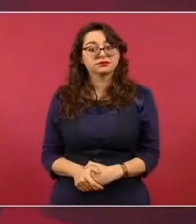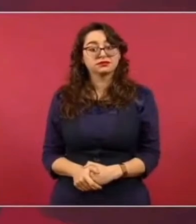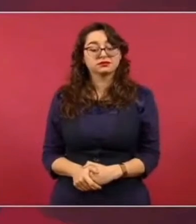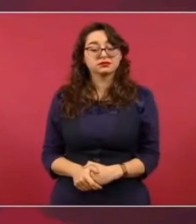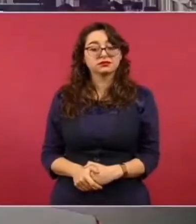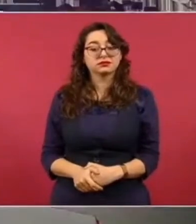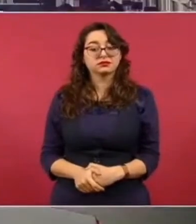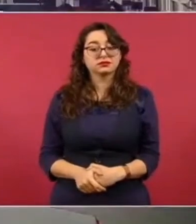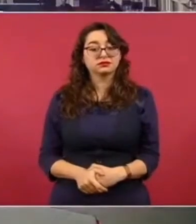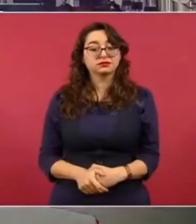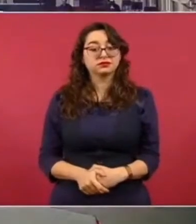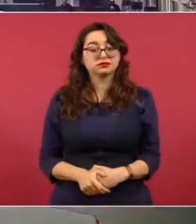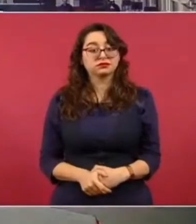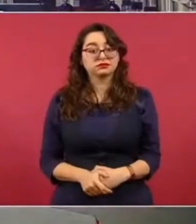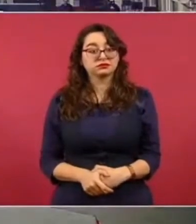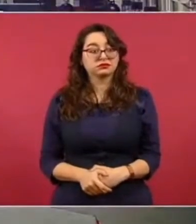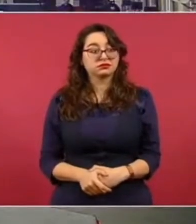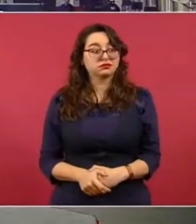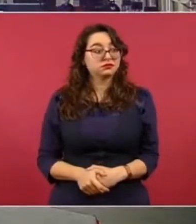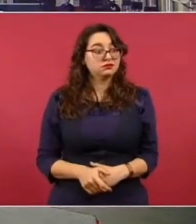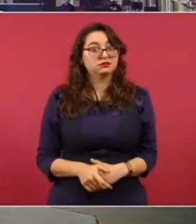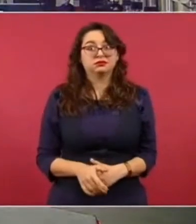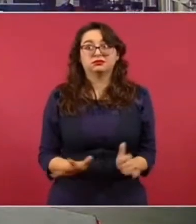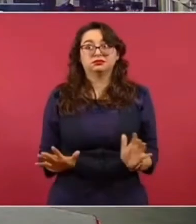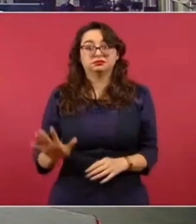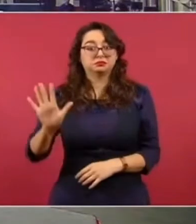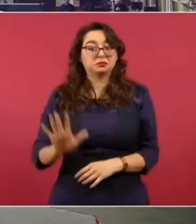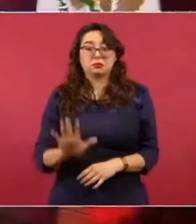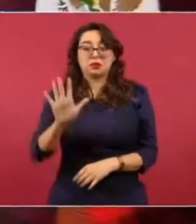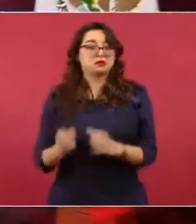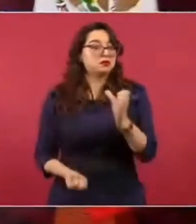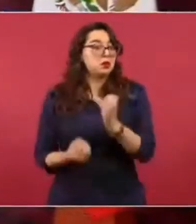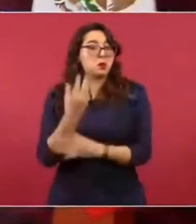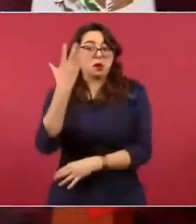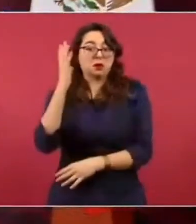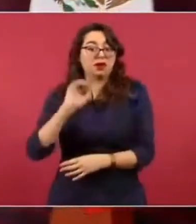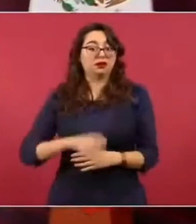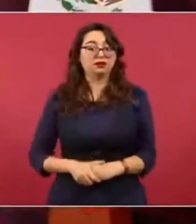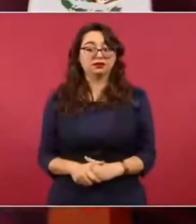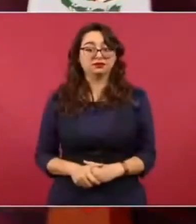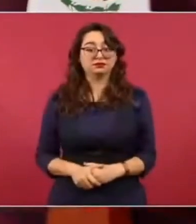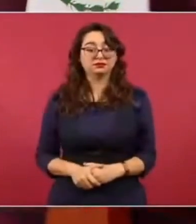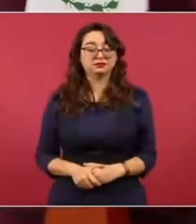Produce como si fuese nueva